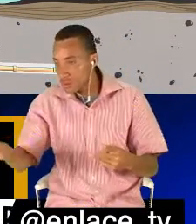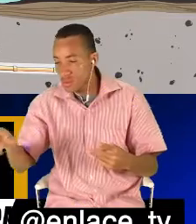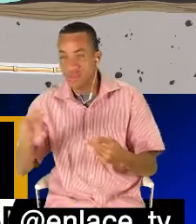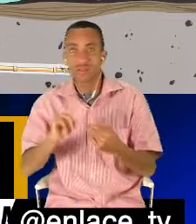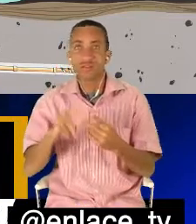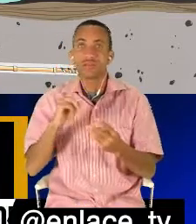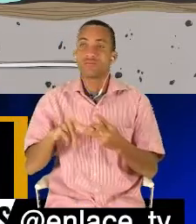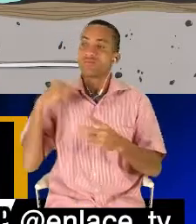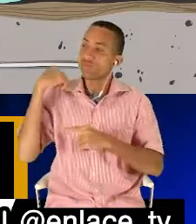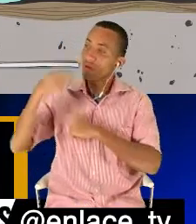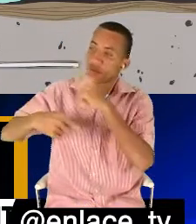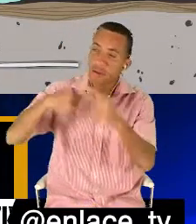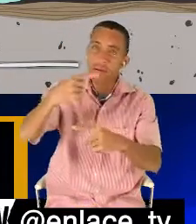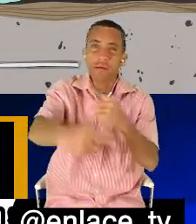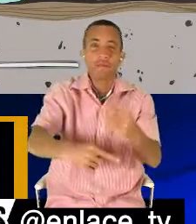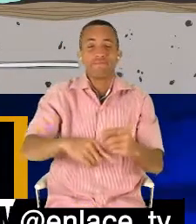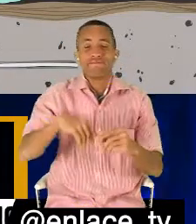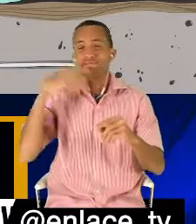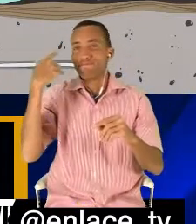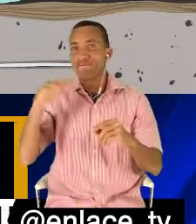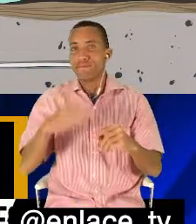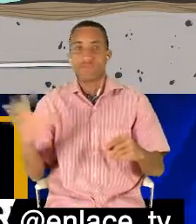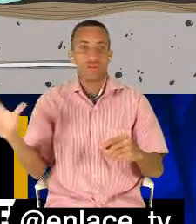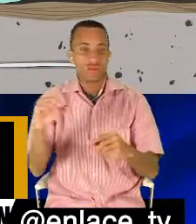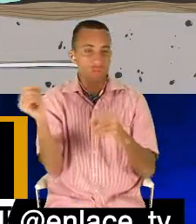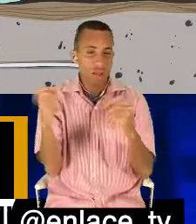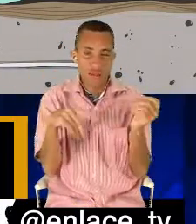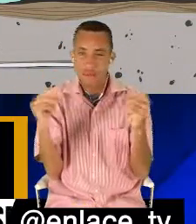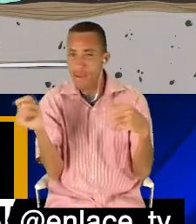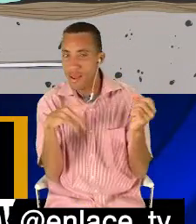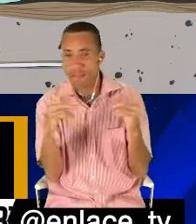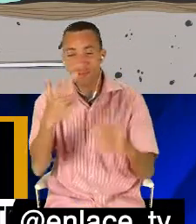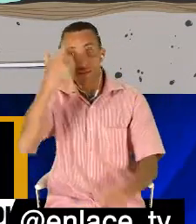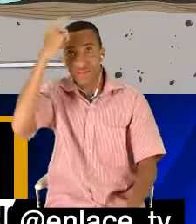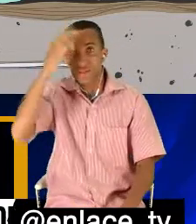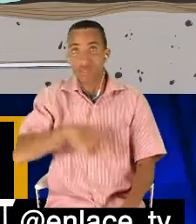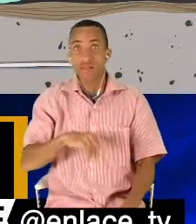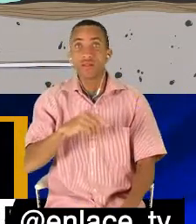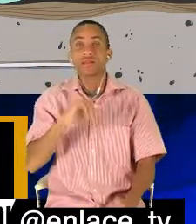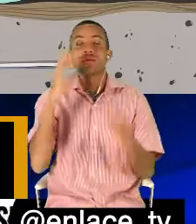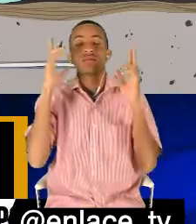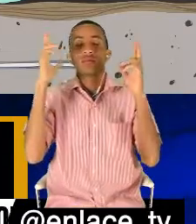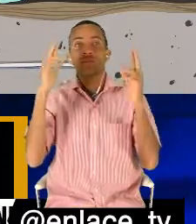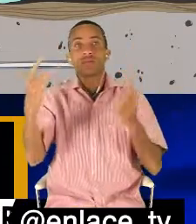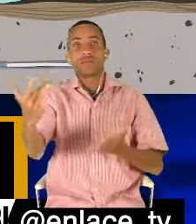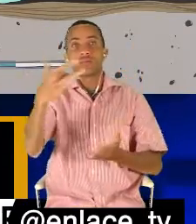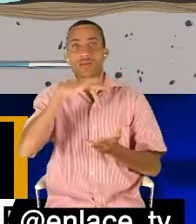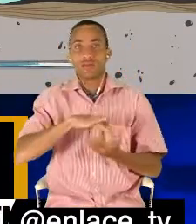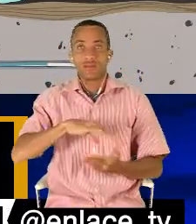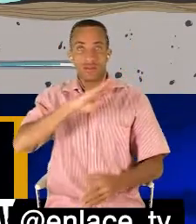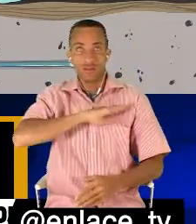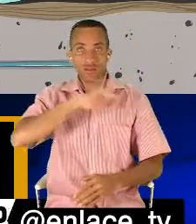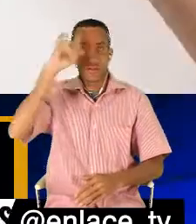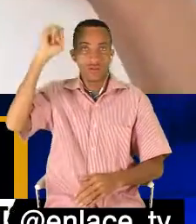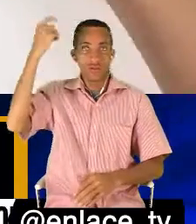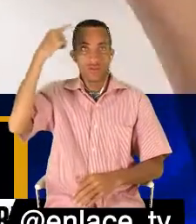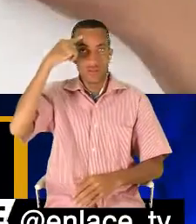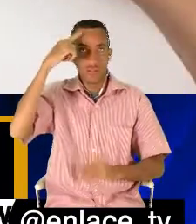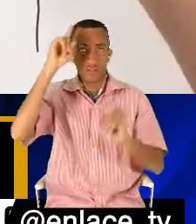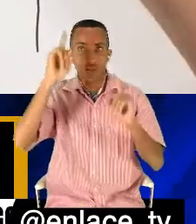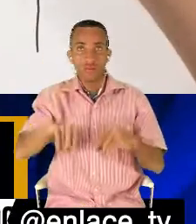estos espacios para que debatamos de manera seria. Ojalá vengan también las entidades de gobierno correspondientes, la